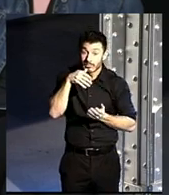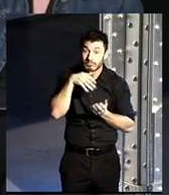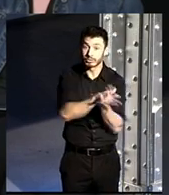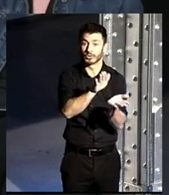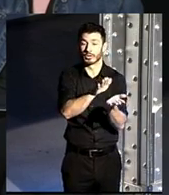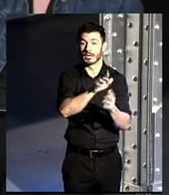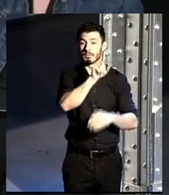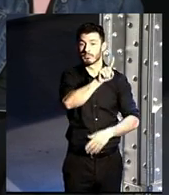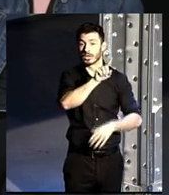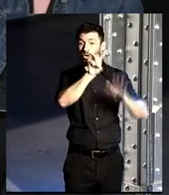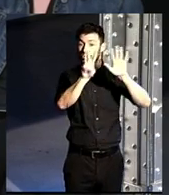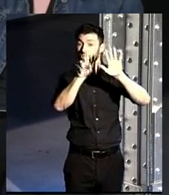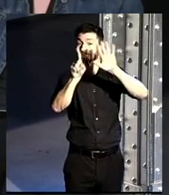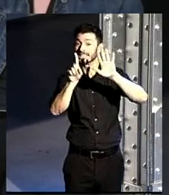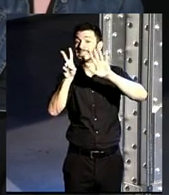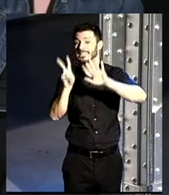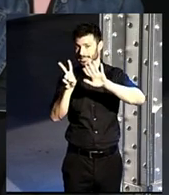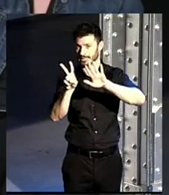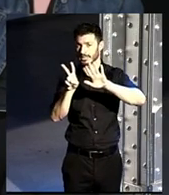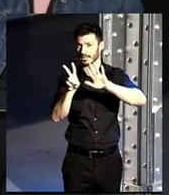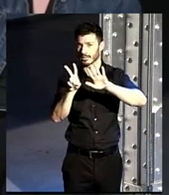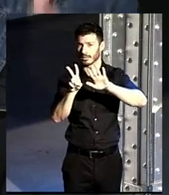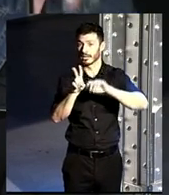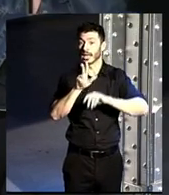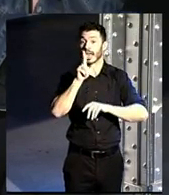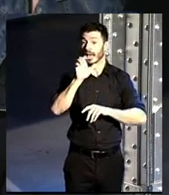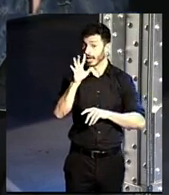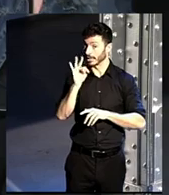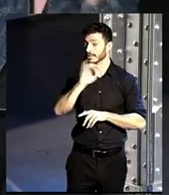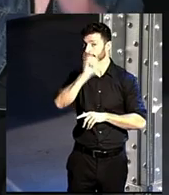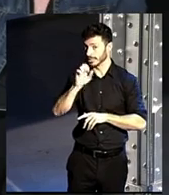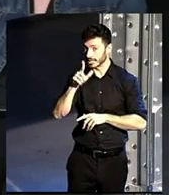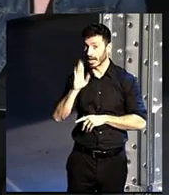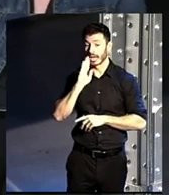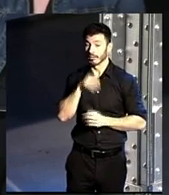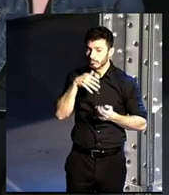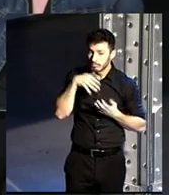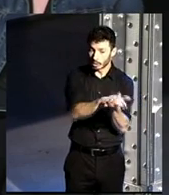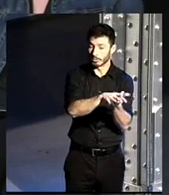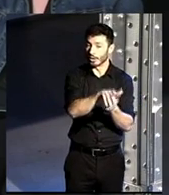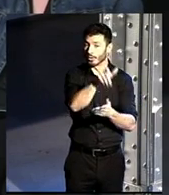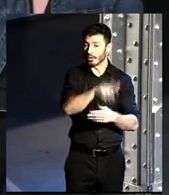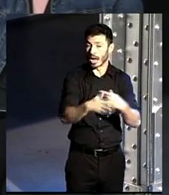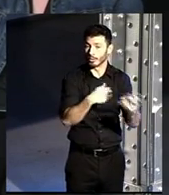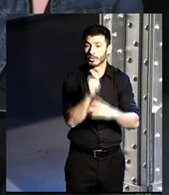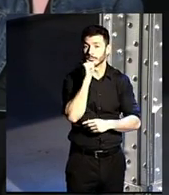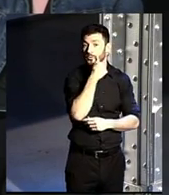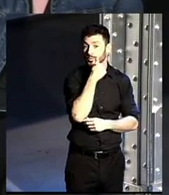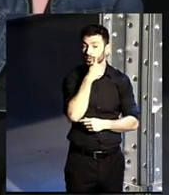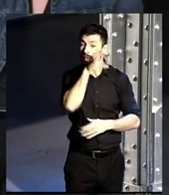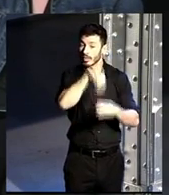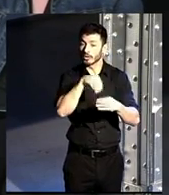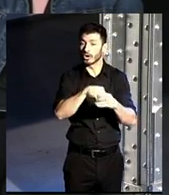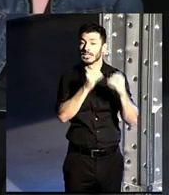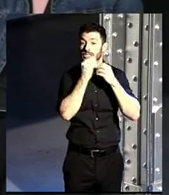en 1867, el editor es Zell, el mismo, anónimo, y es la historia de un tío que inventa